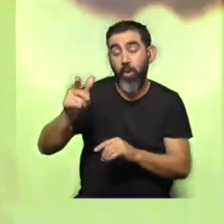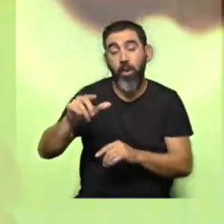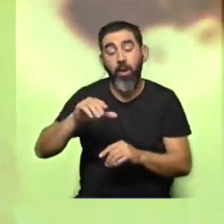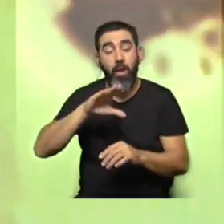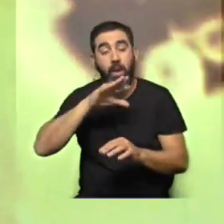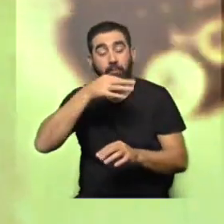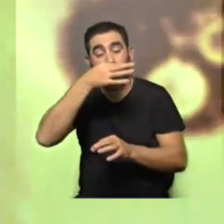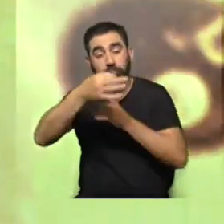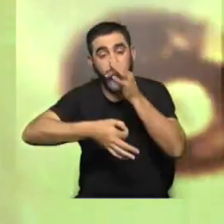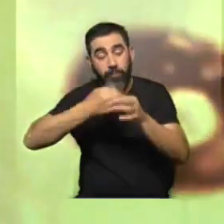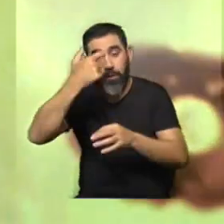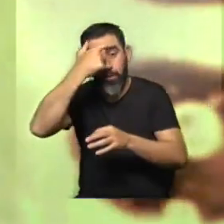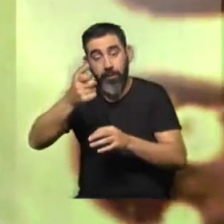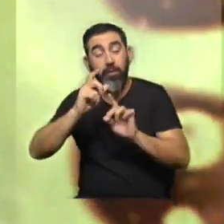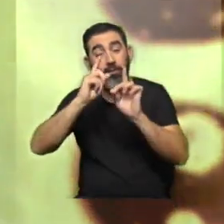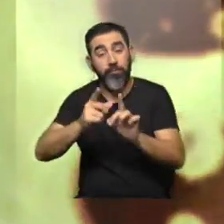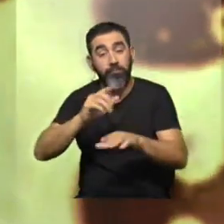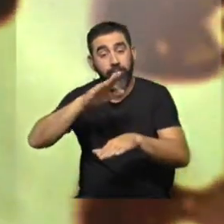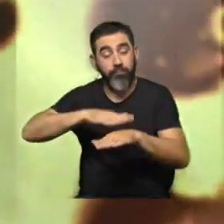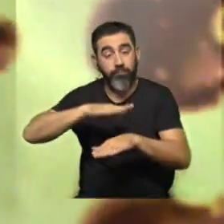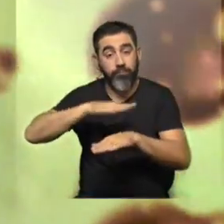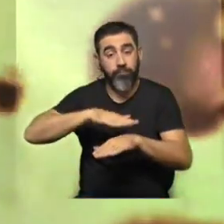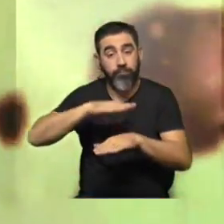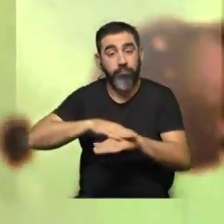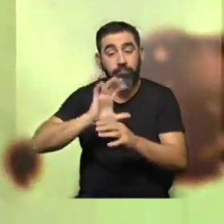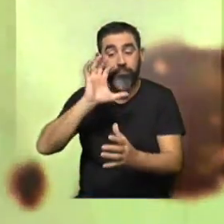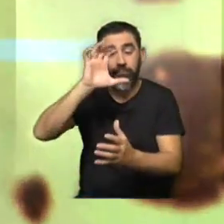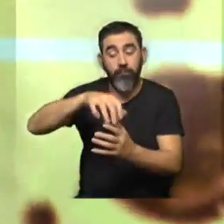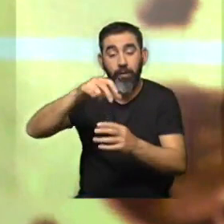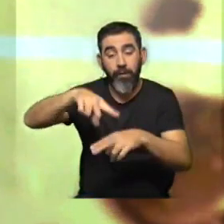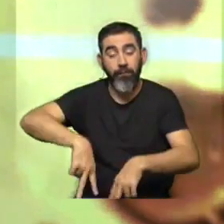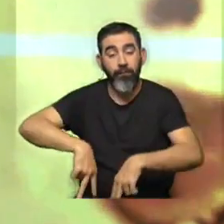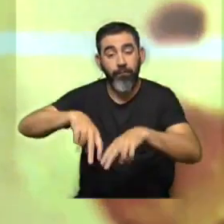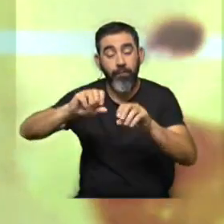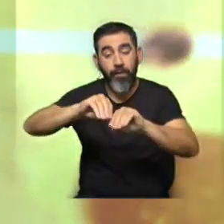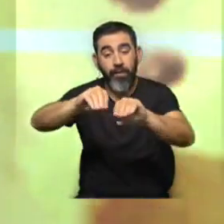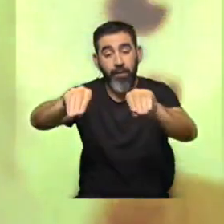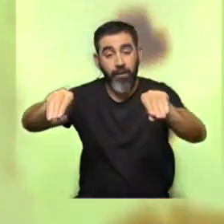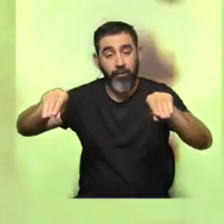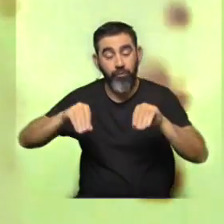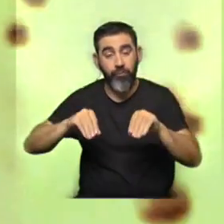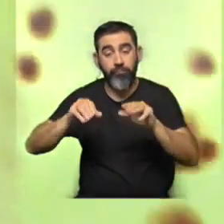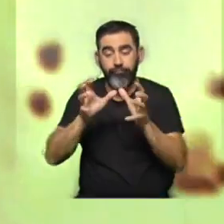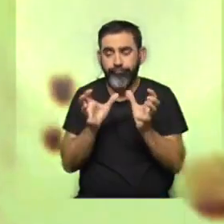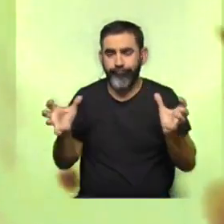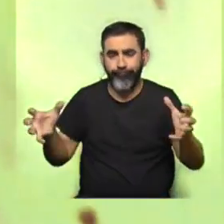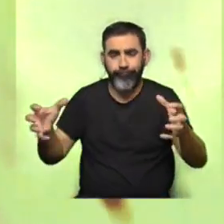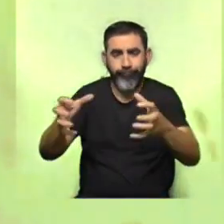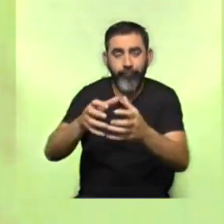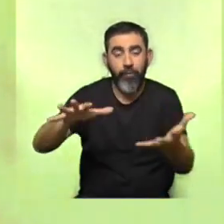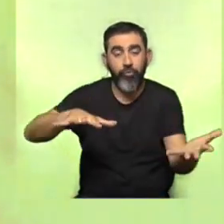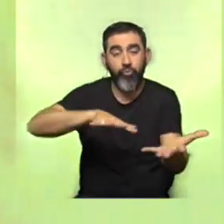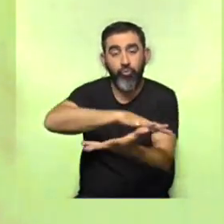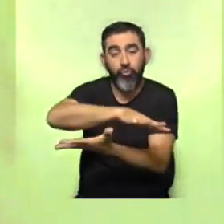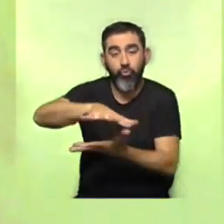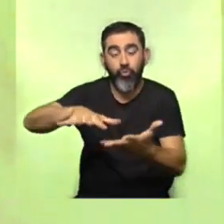de arqueometría, también lleva adelante, como decíamos, el Centro de Investigaciones Territoriales, que abarca toda la zona